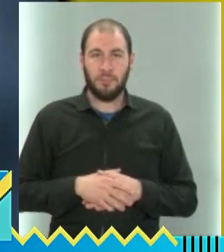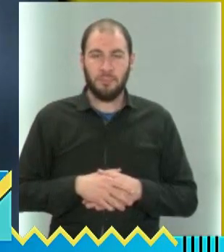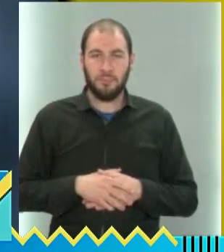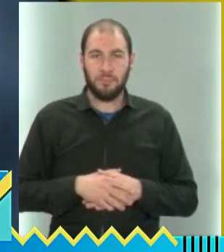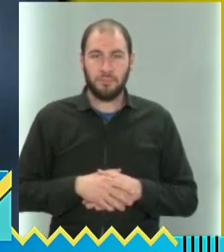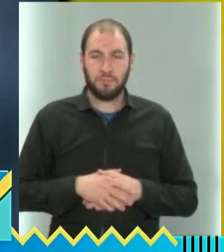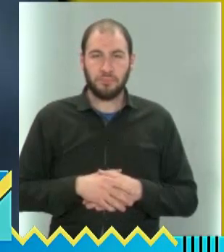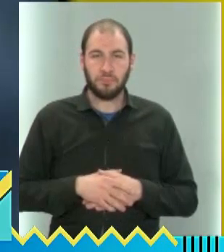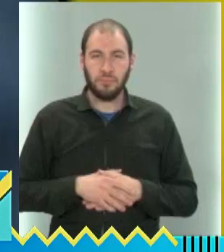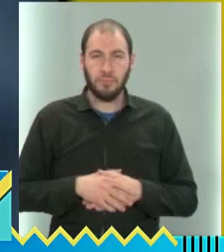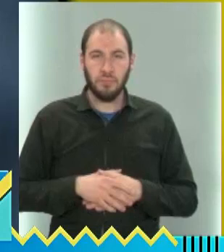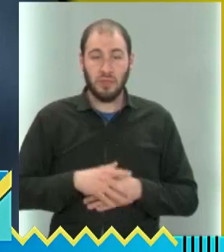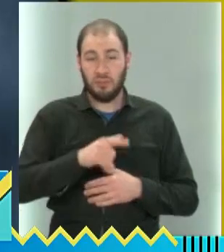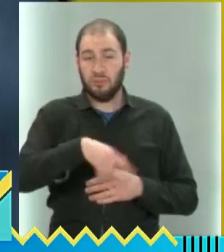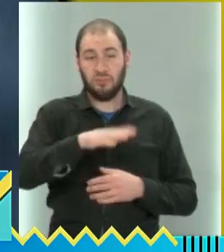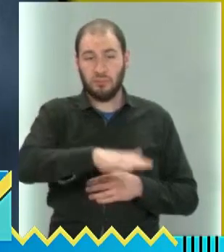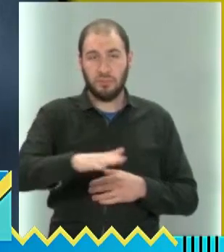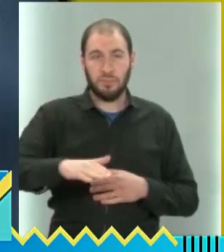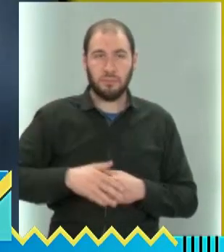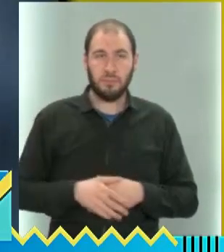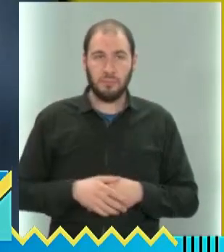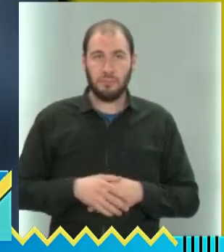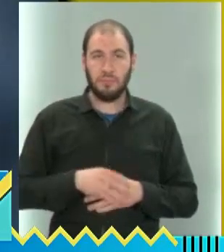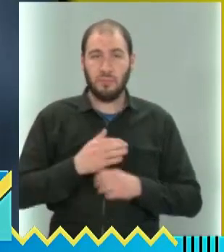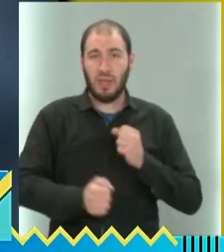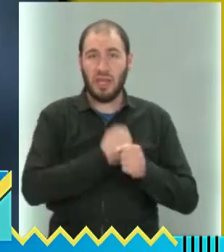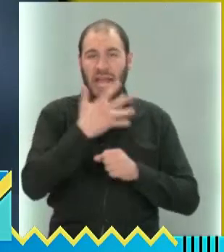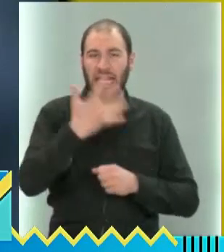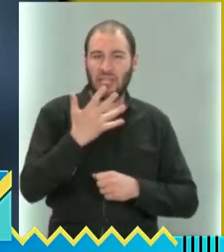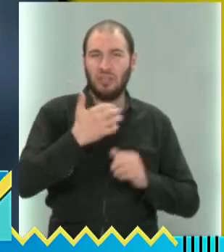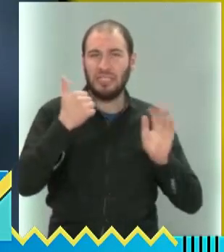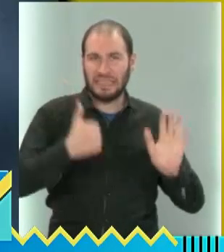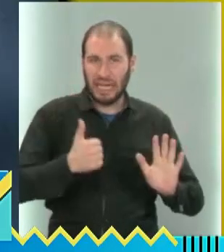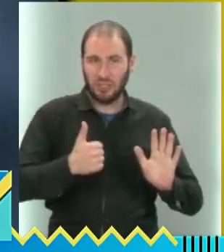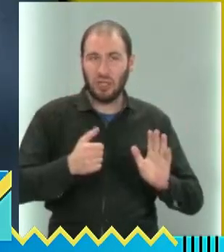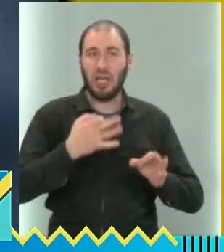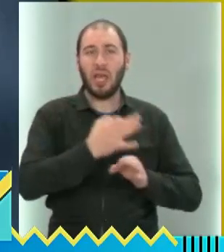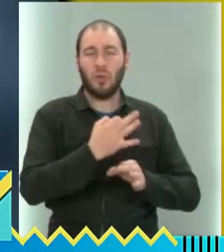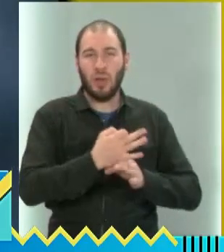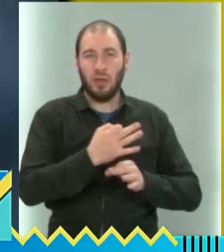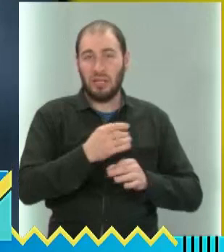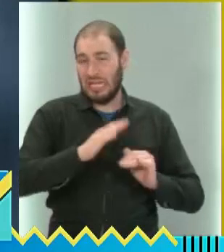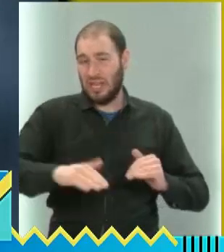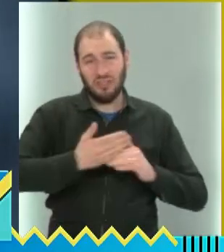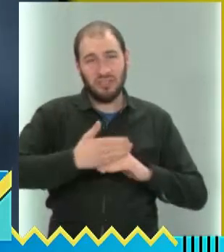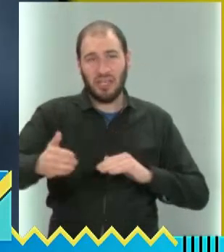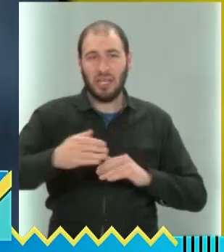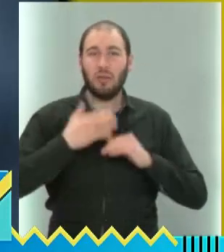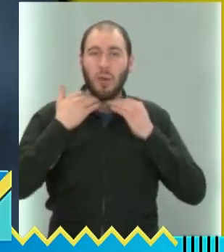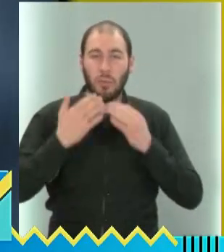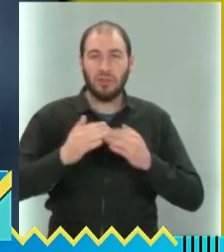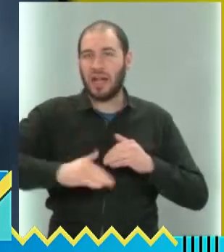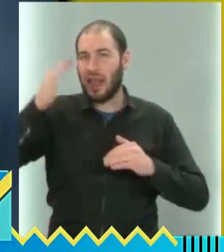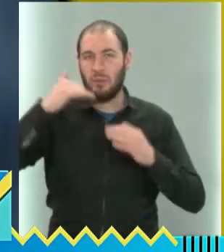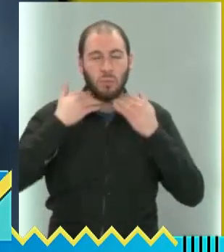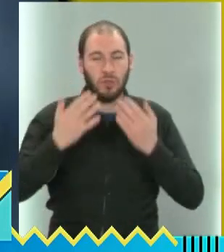que son niños, creo que hasta quinto, sexto año de los colegios siguen siendo niños, por más que sean